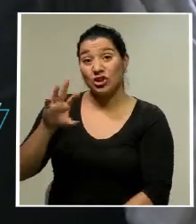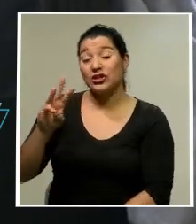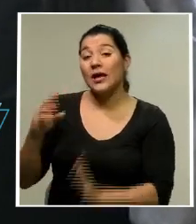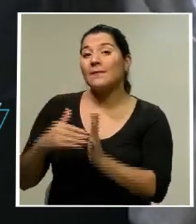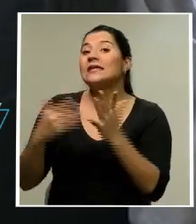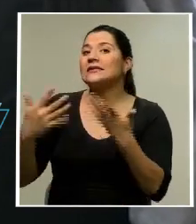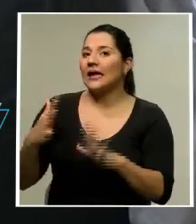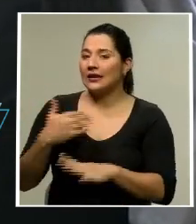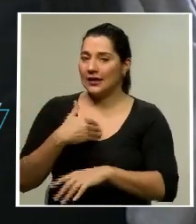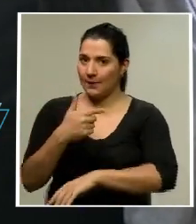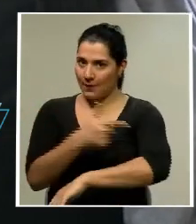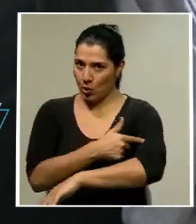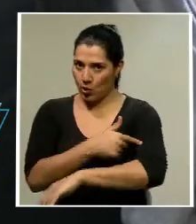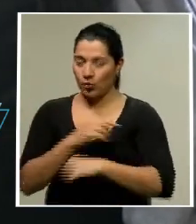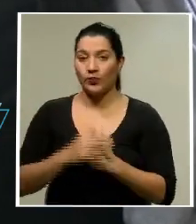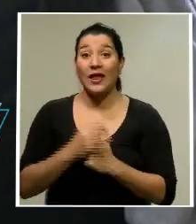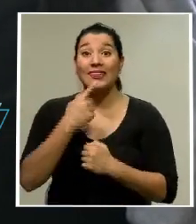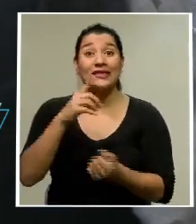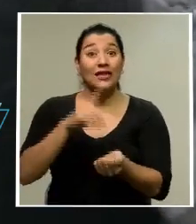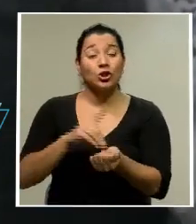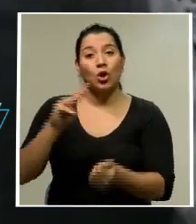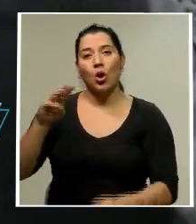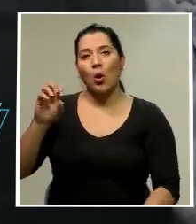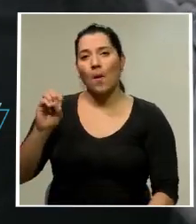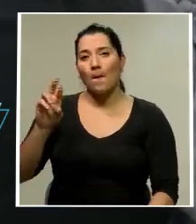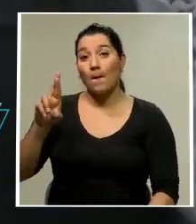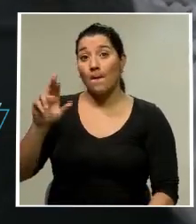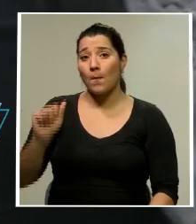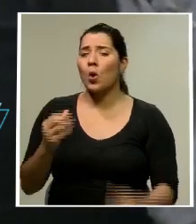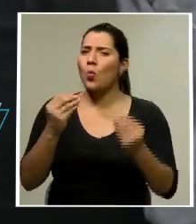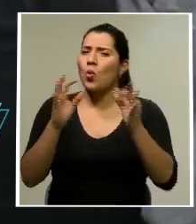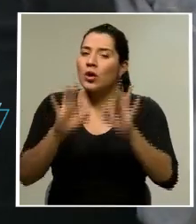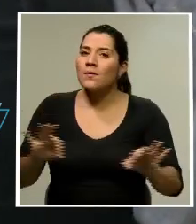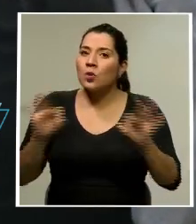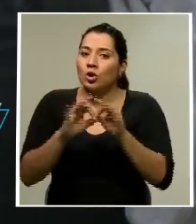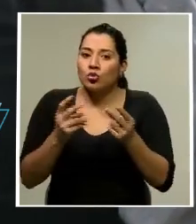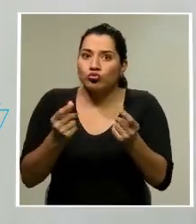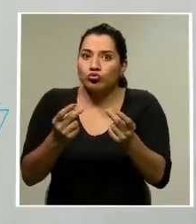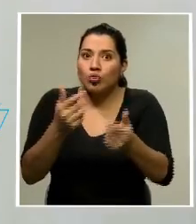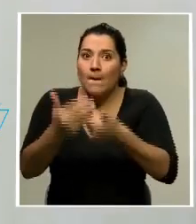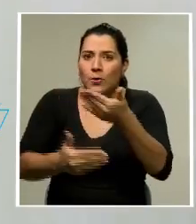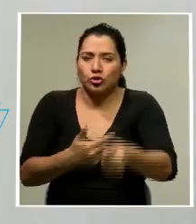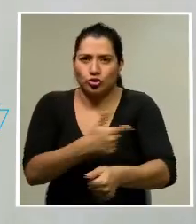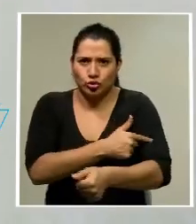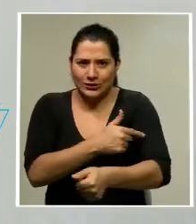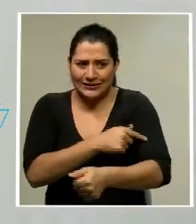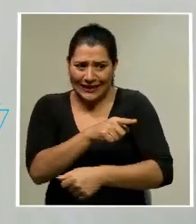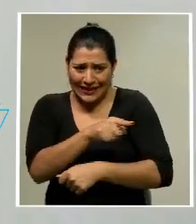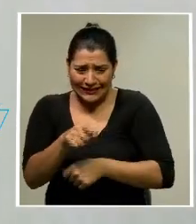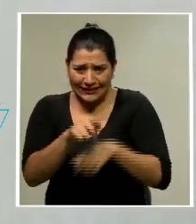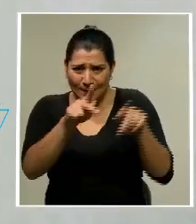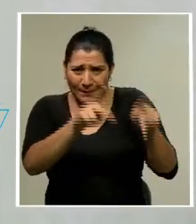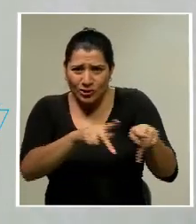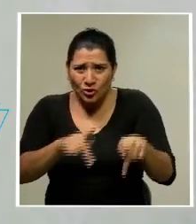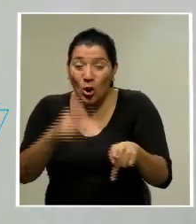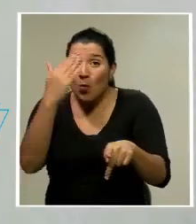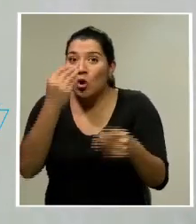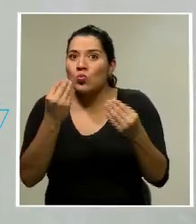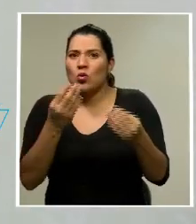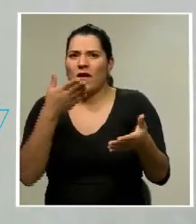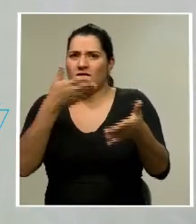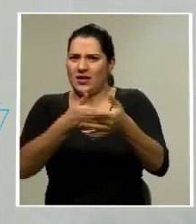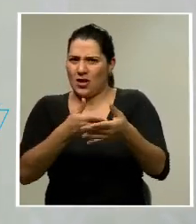con la vacuna. Mora además manifestó la importancia de agilizar la vacuna en este grupo, que es uno de los más afectados e